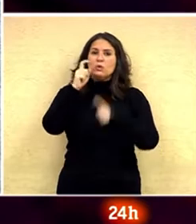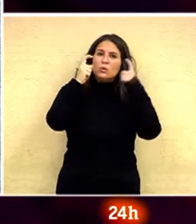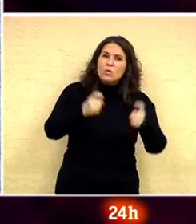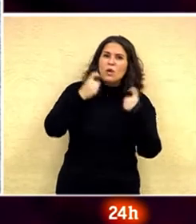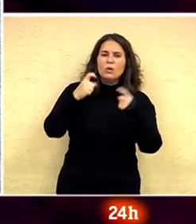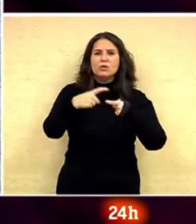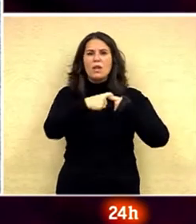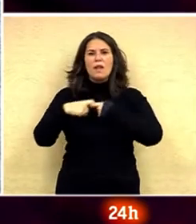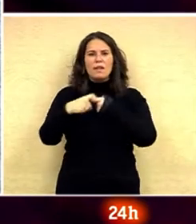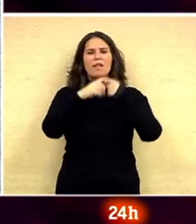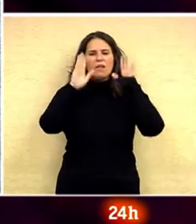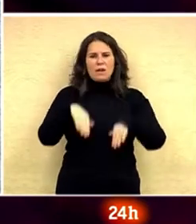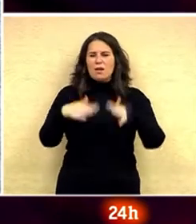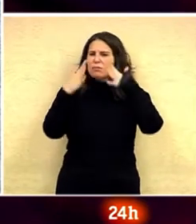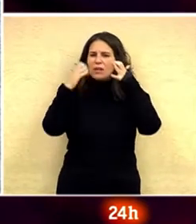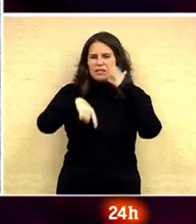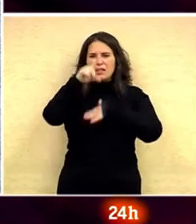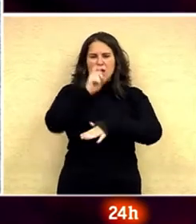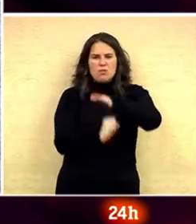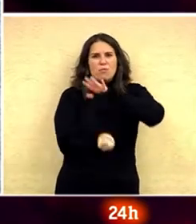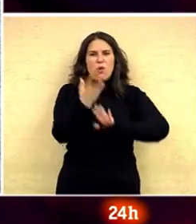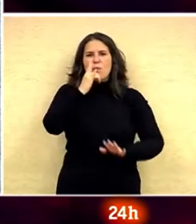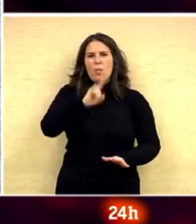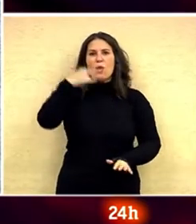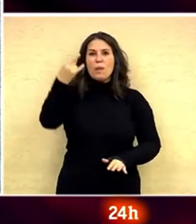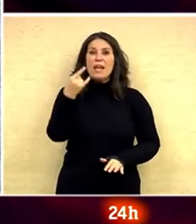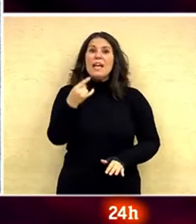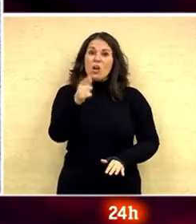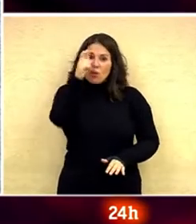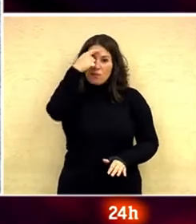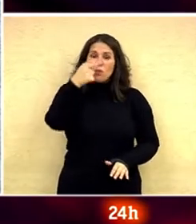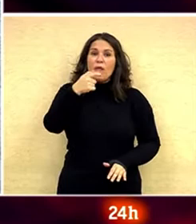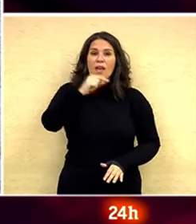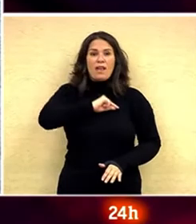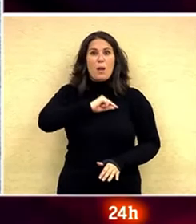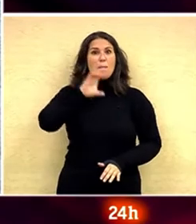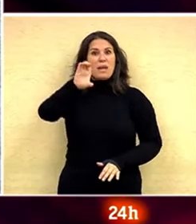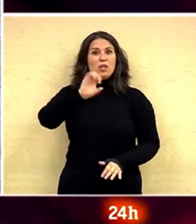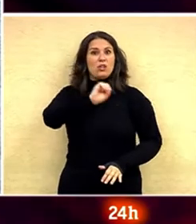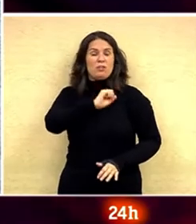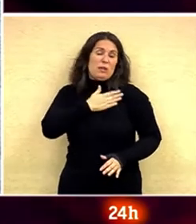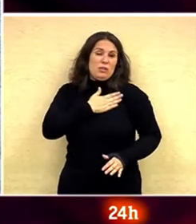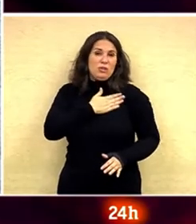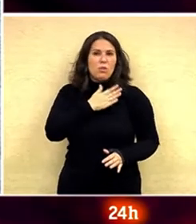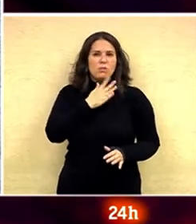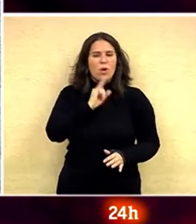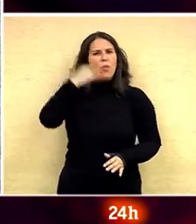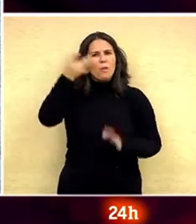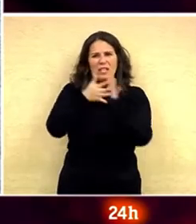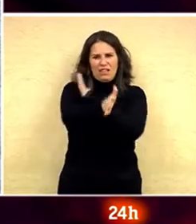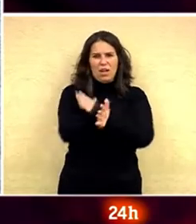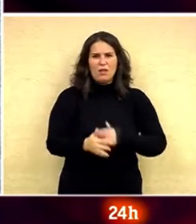vuestra solidaridad reverdecen en este año ese hermoso concepto de patriotismo. Hace